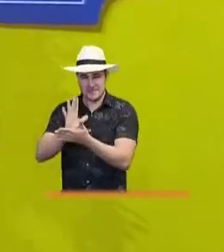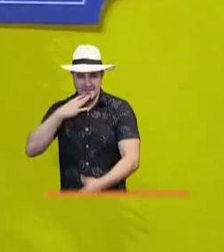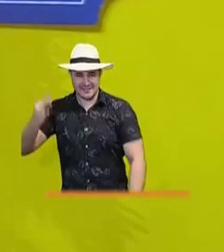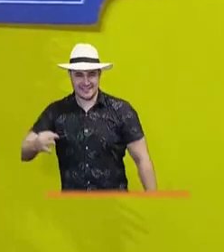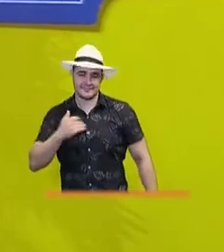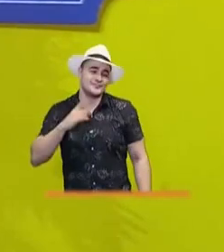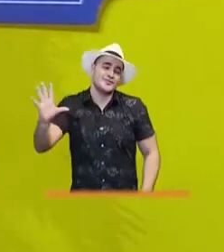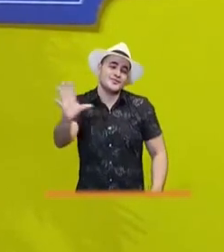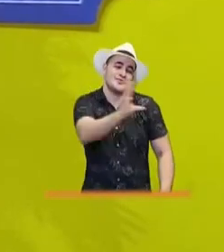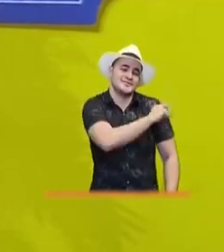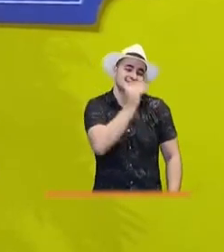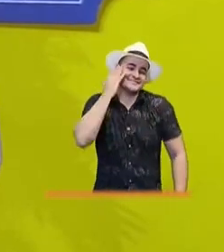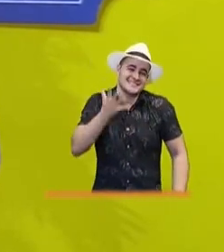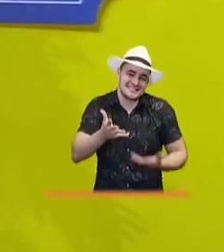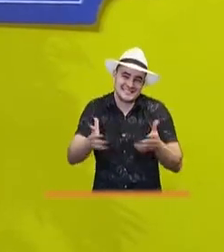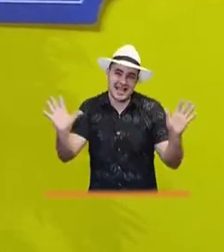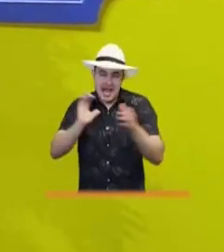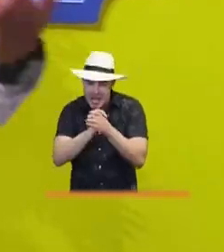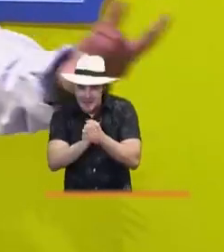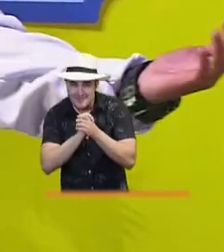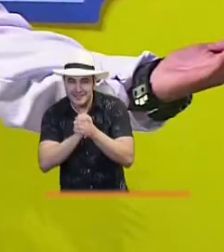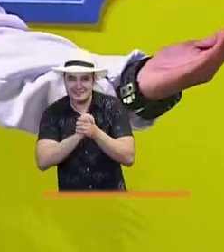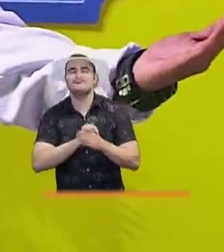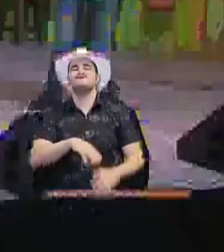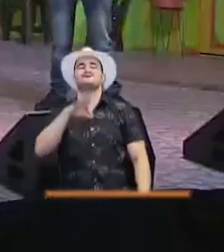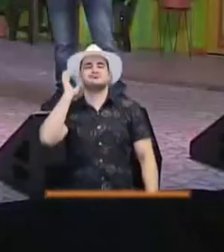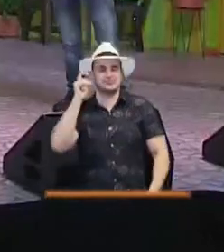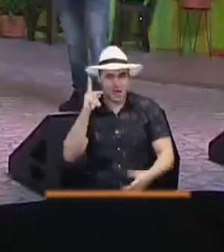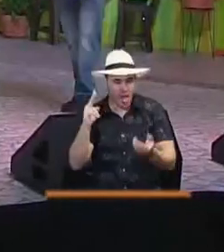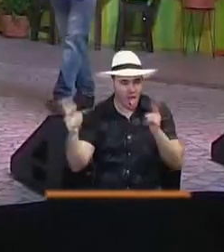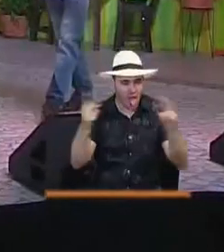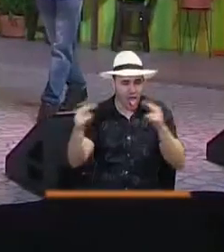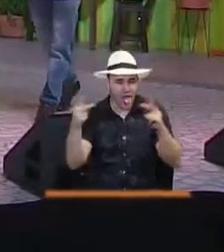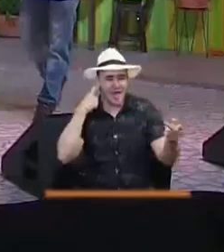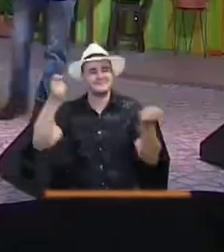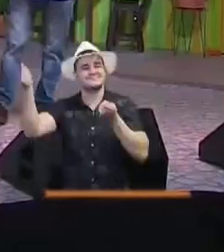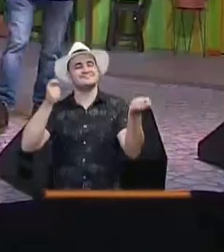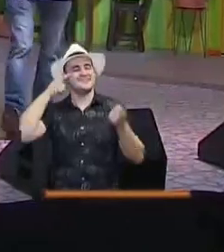todos sabemos, amigo el ratón del queso.